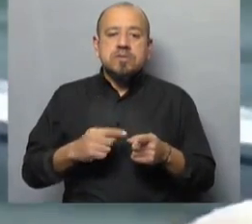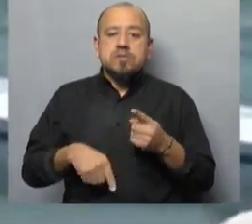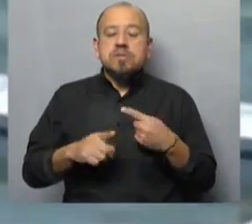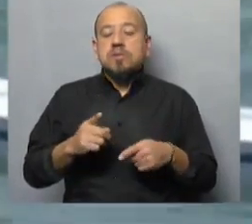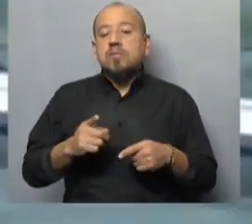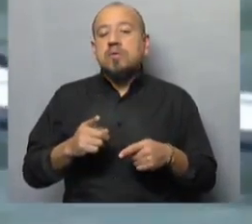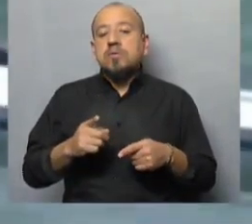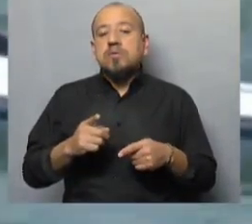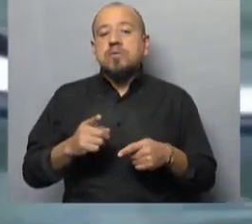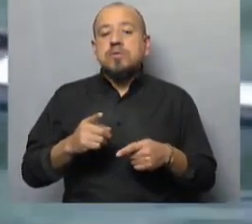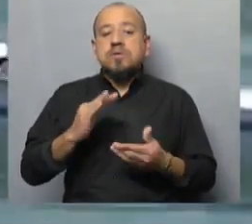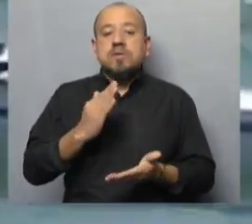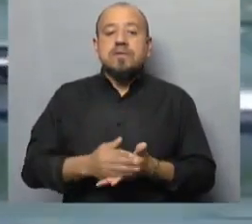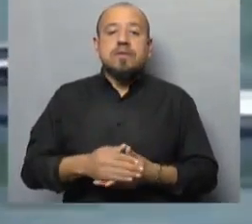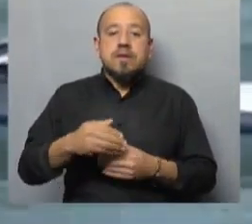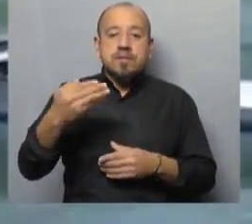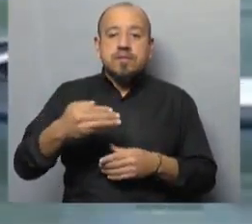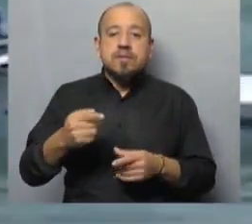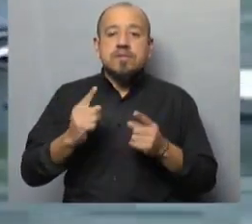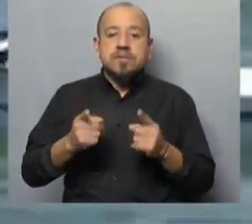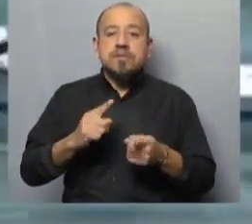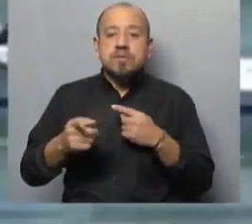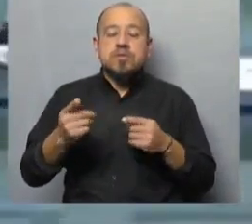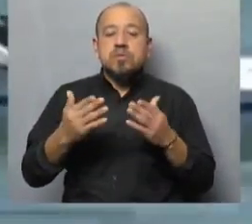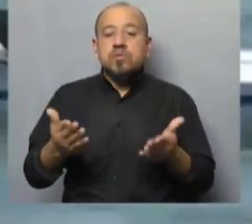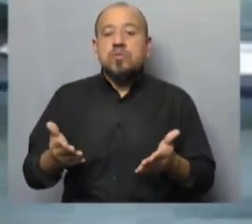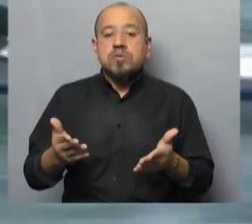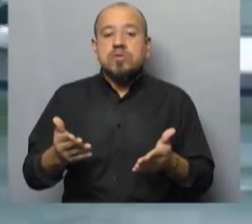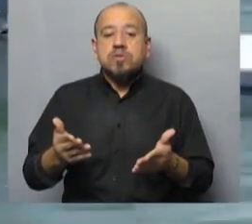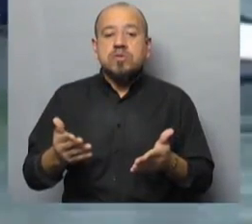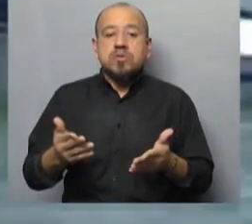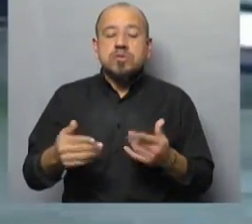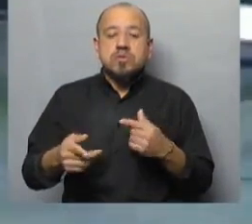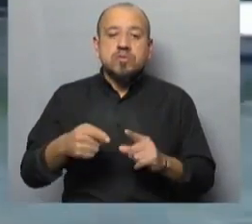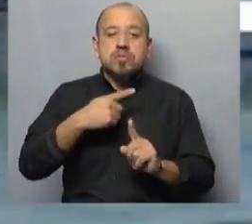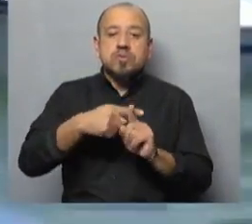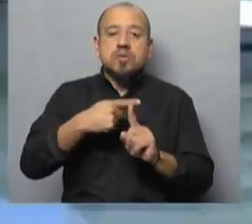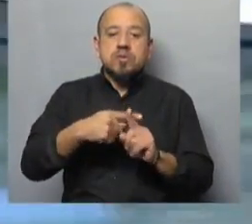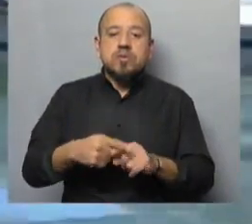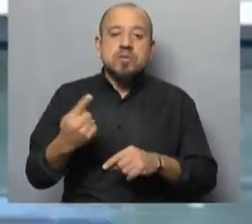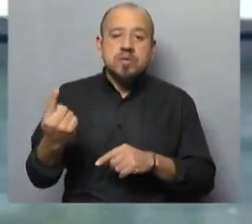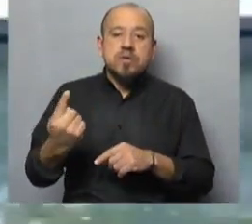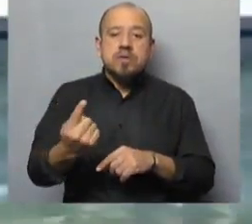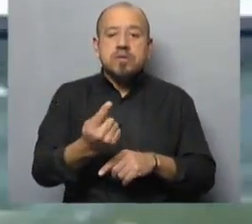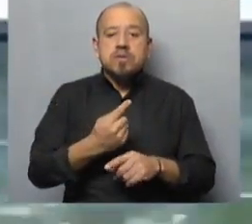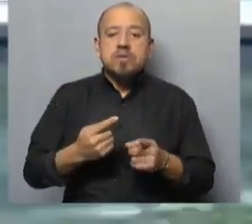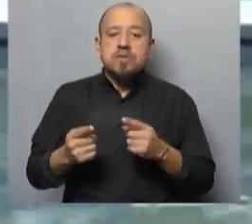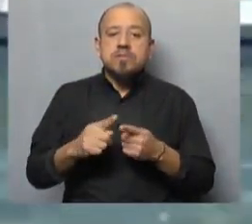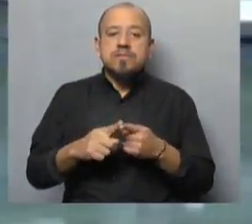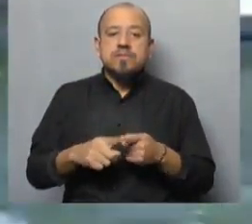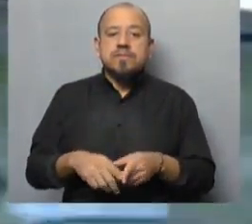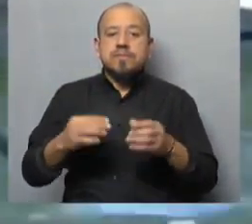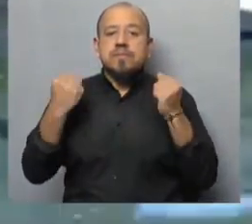y eso la verdad que es algo muy muy positivo para tanto para personalmente cada uno como para el